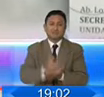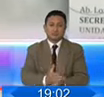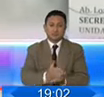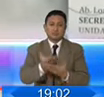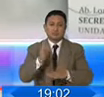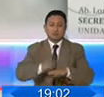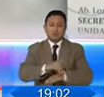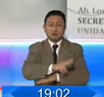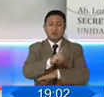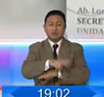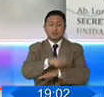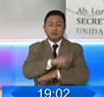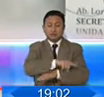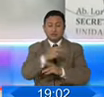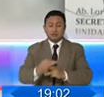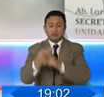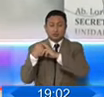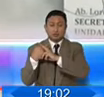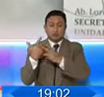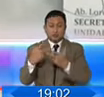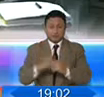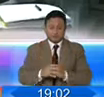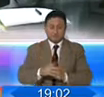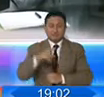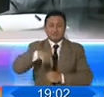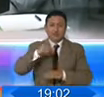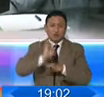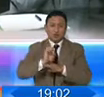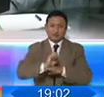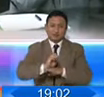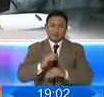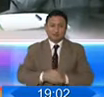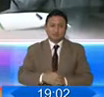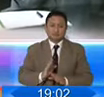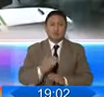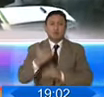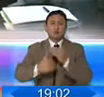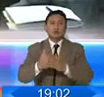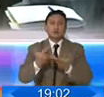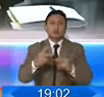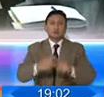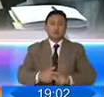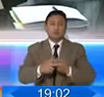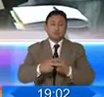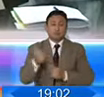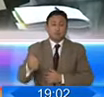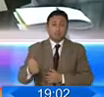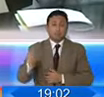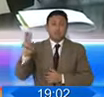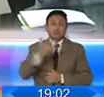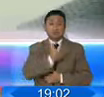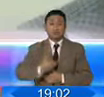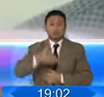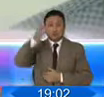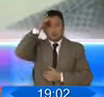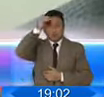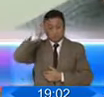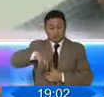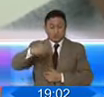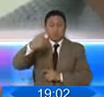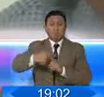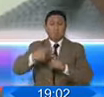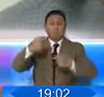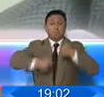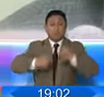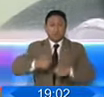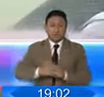pues el fiscal que lleva el caso no se encontraba en el país. Este proceso fue iniciado por pedido del mismo vicepresidente de la República en mayo pasado, en